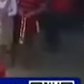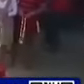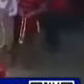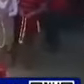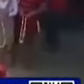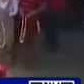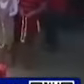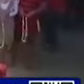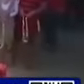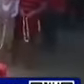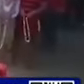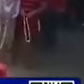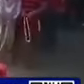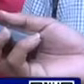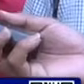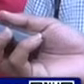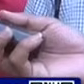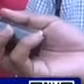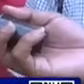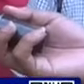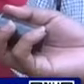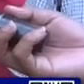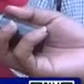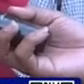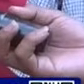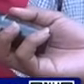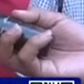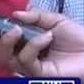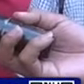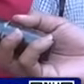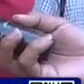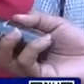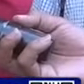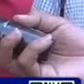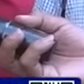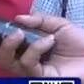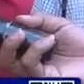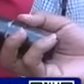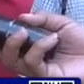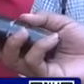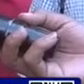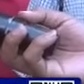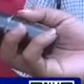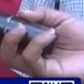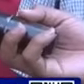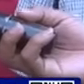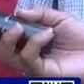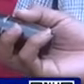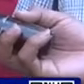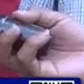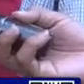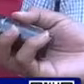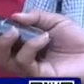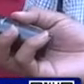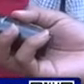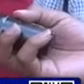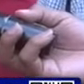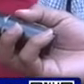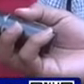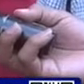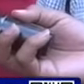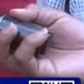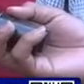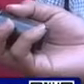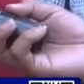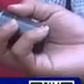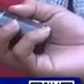es mi hogar. Ahí tengo a mis animales porque son mis únicos compañeros. Son más fieles que los humanos. Alguien tiene que hacer